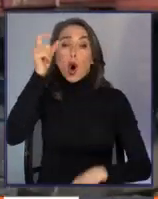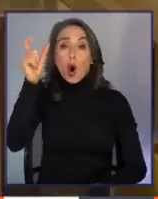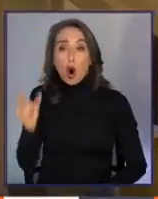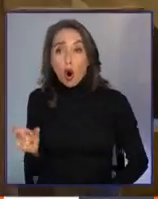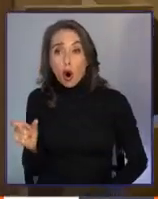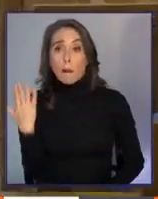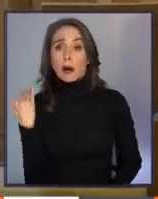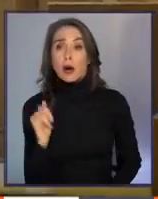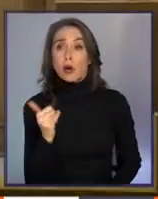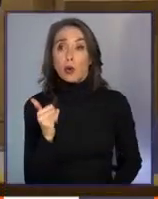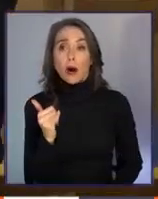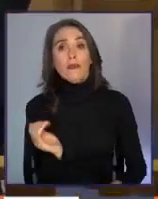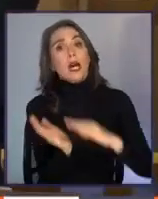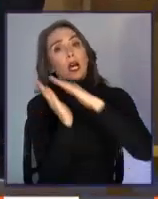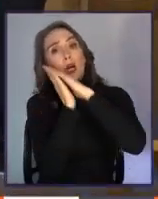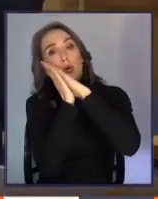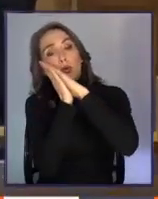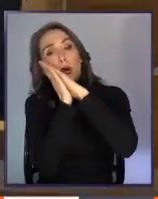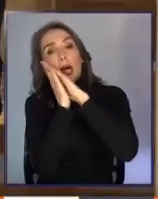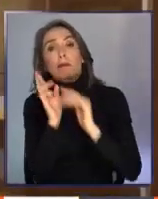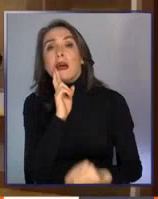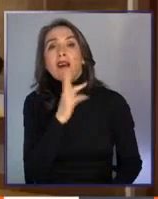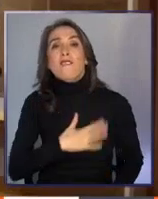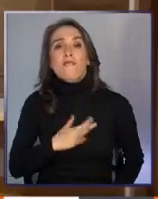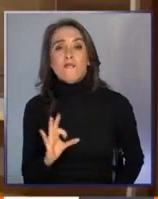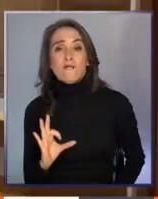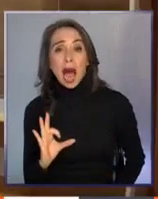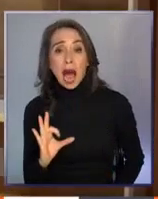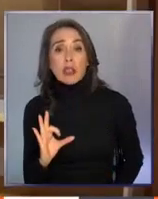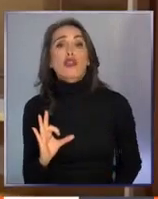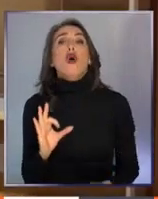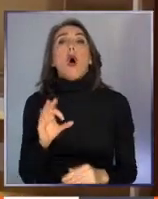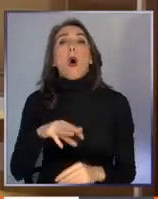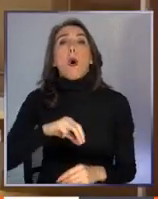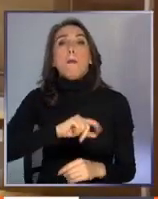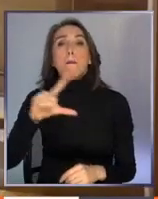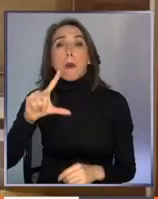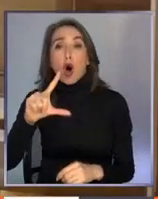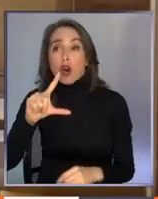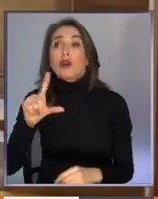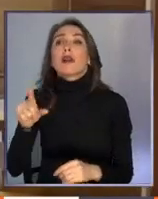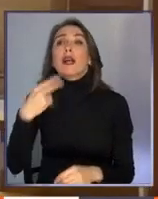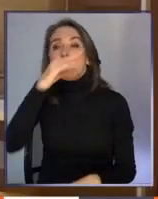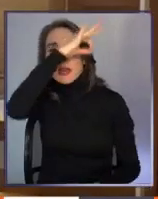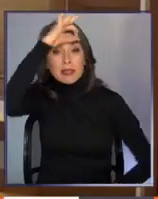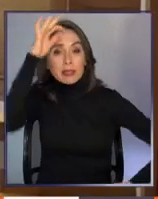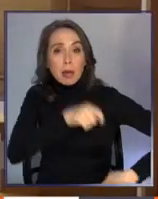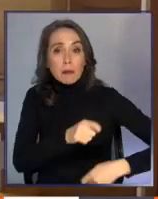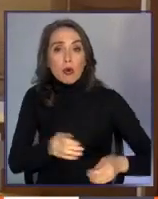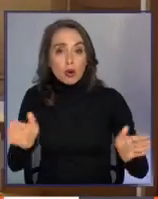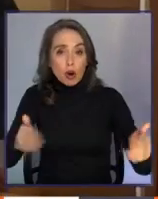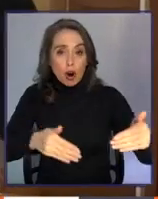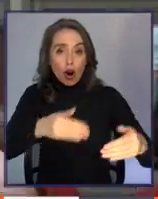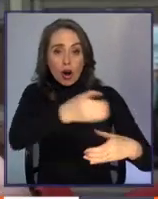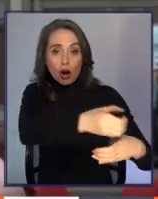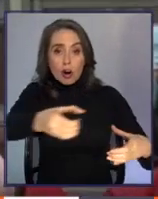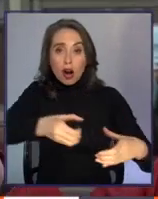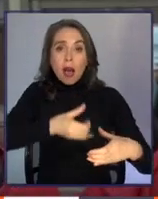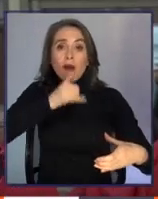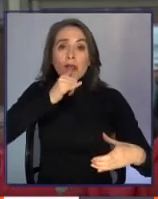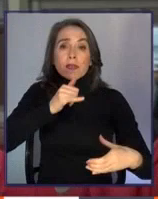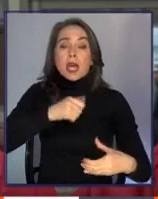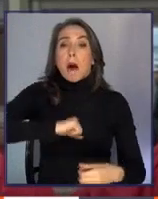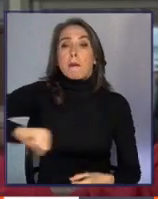encontrado el jueves durmiendo en el baño del Mall Portal de Temuco con un pack de bebidas que, adivine, no pagó. Se